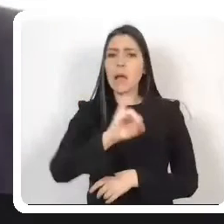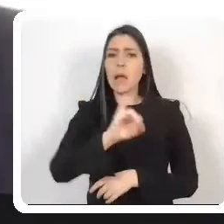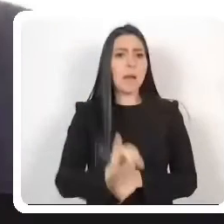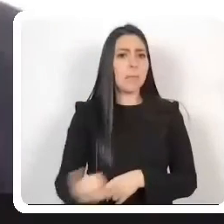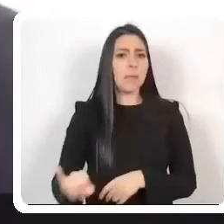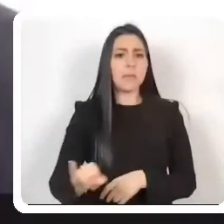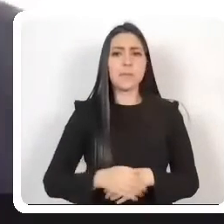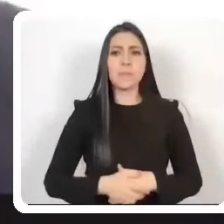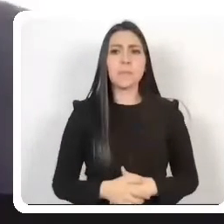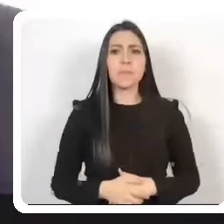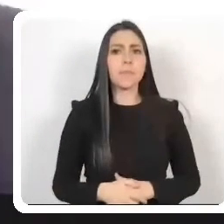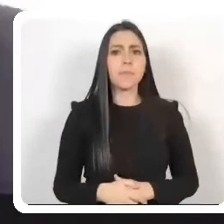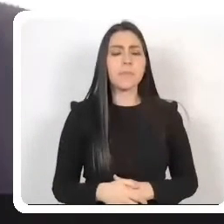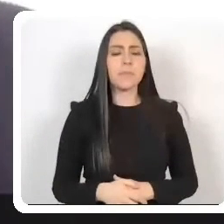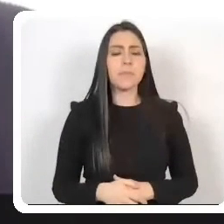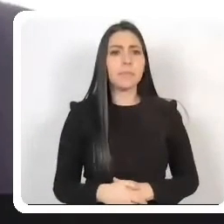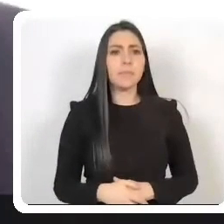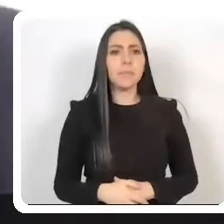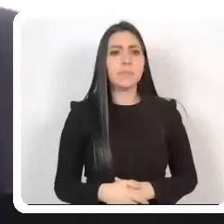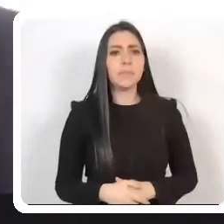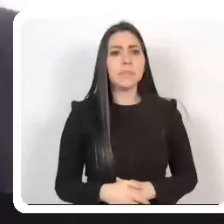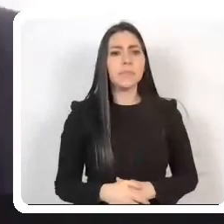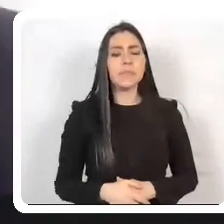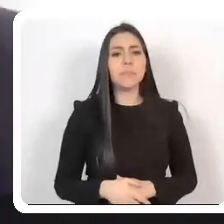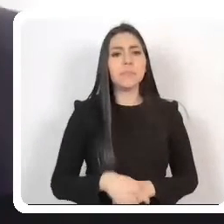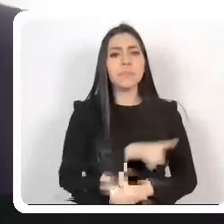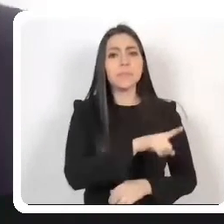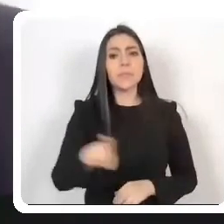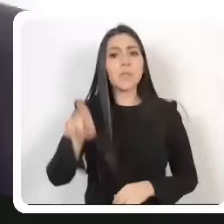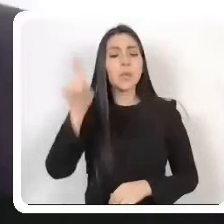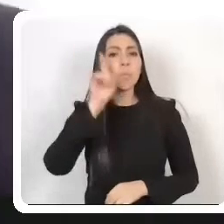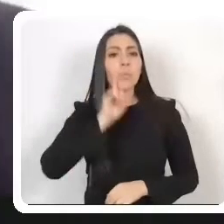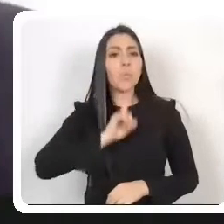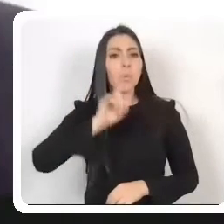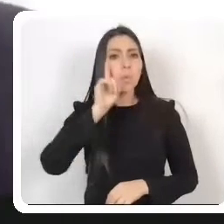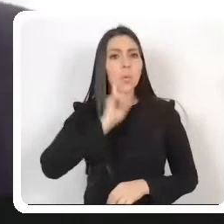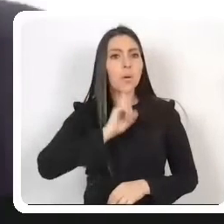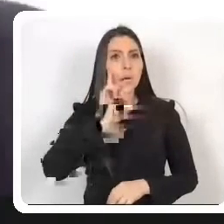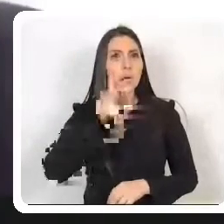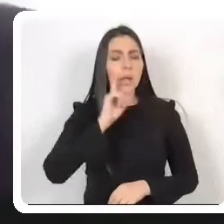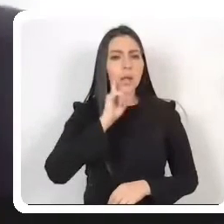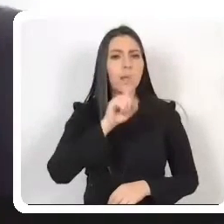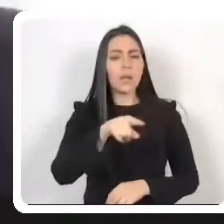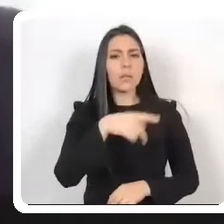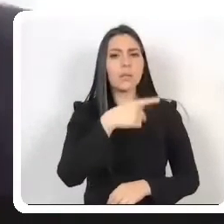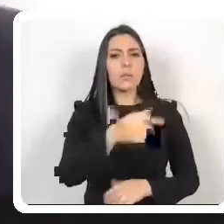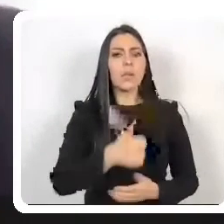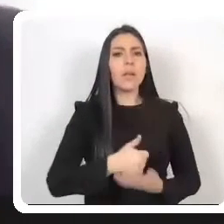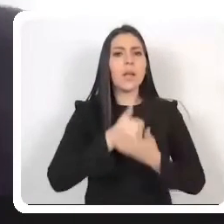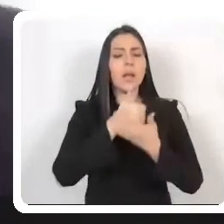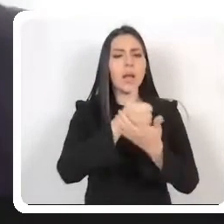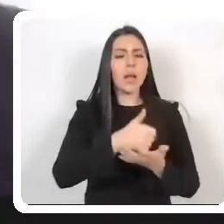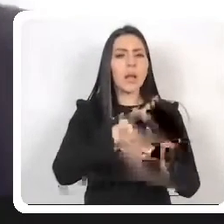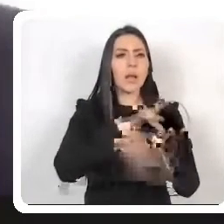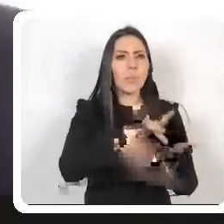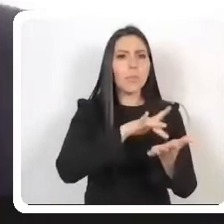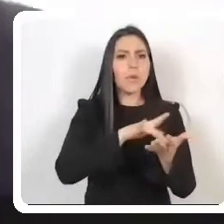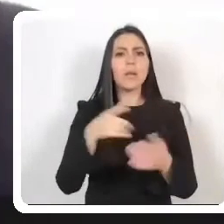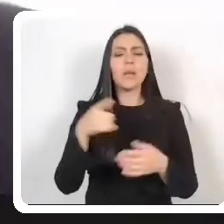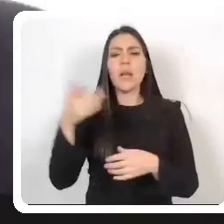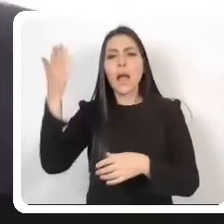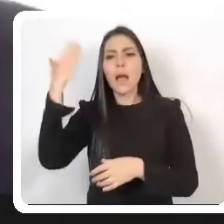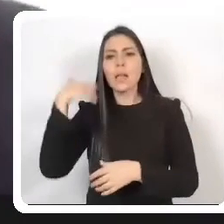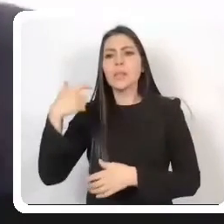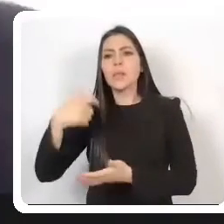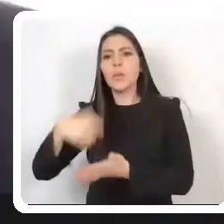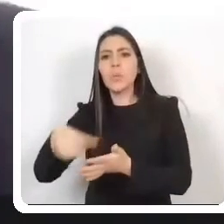la ilustración de las mujeres, suprimió los impuestos de compras y ventas que existían en